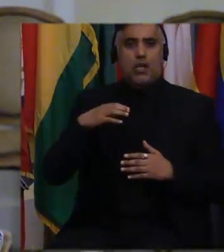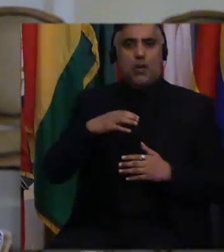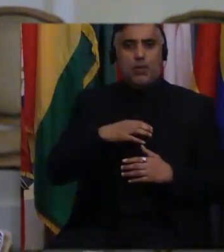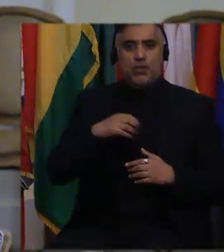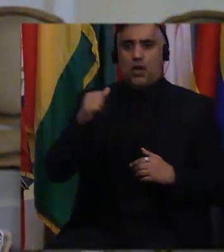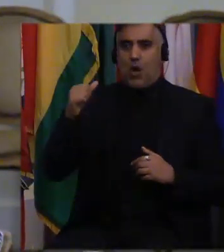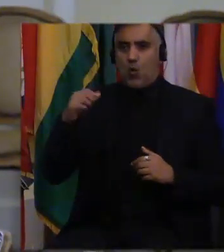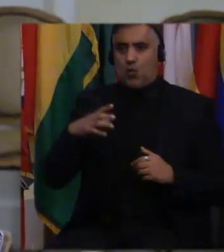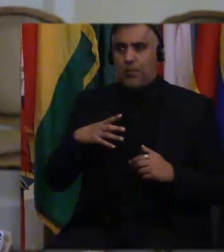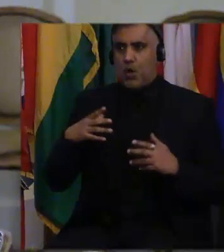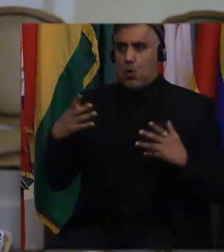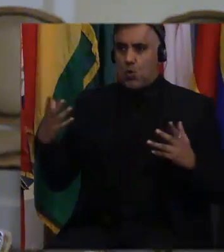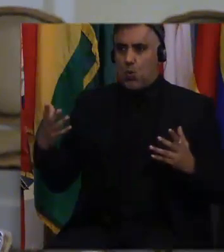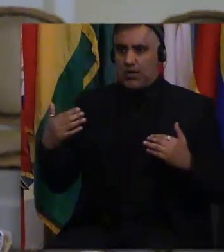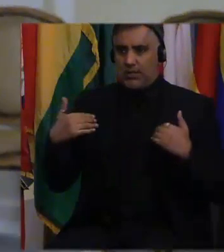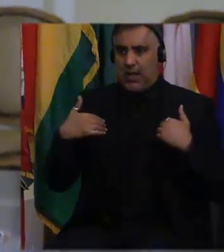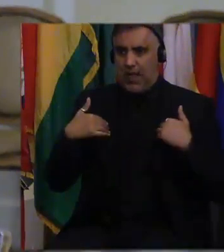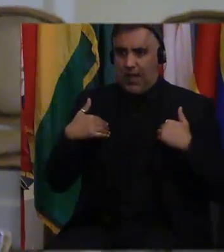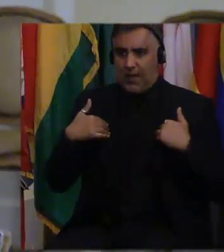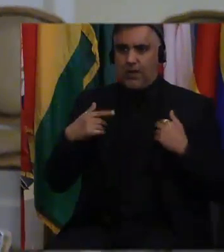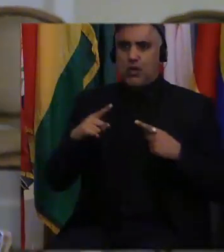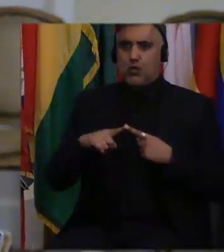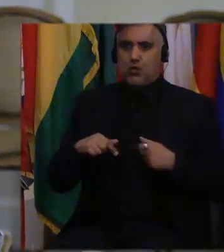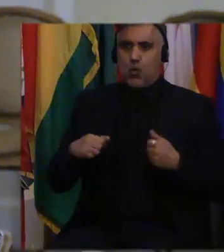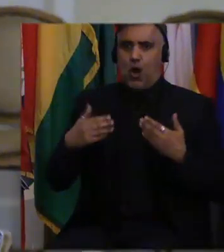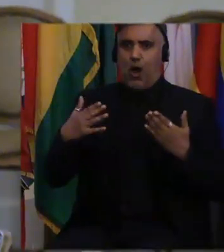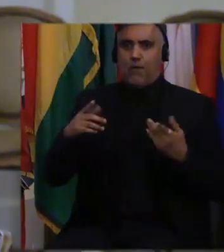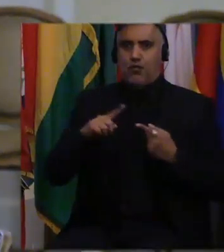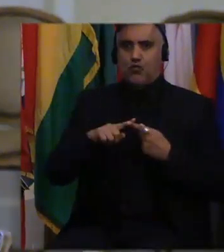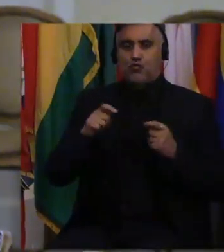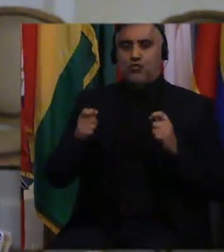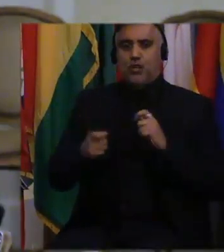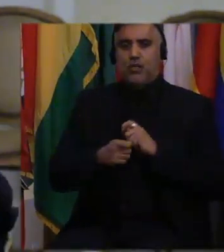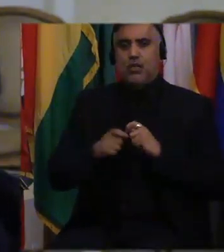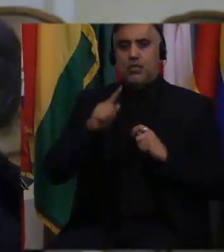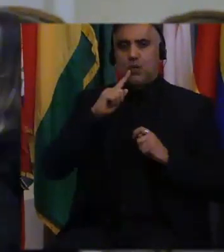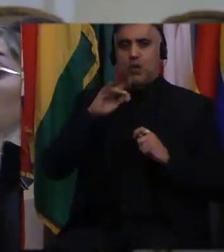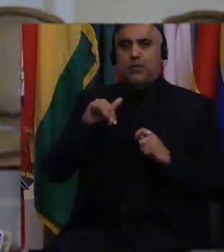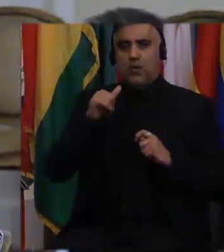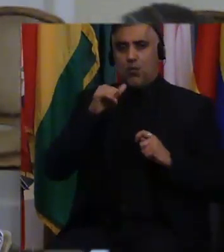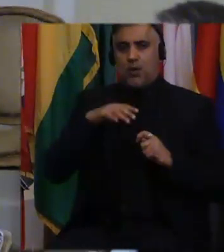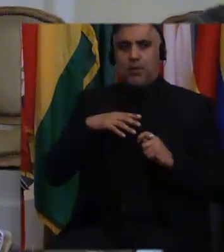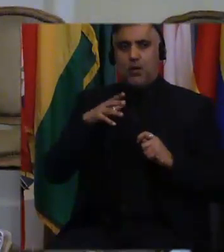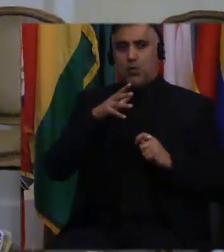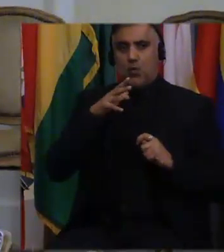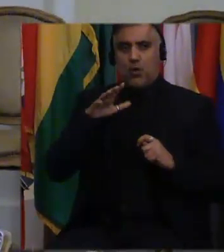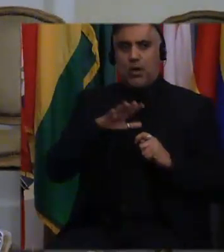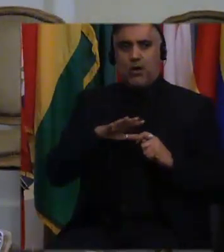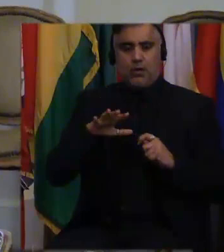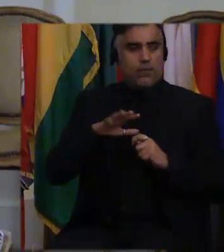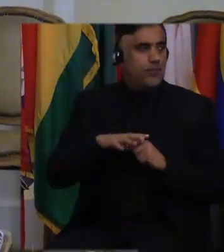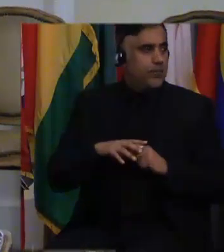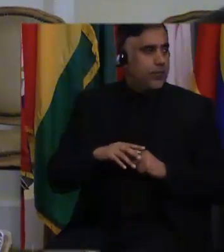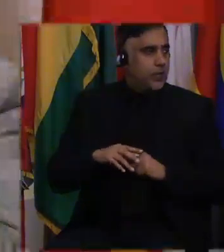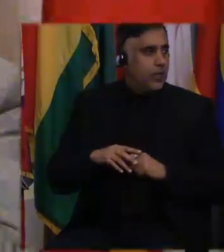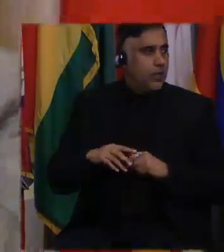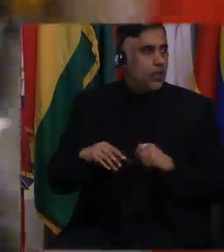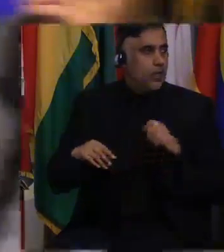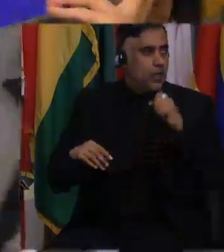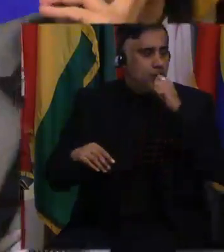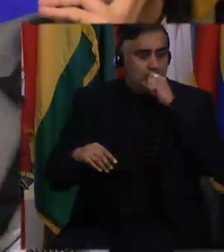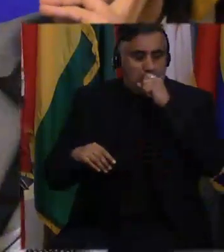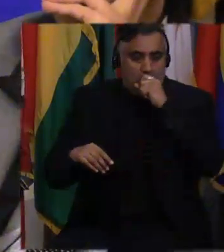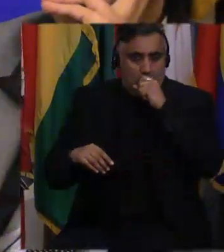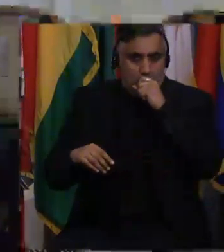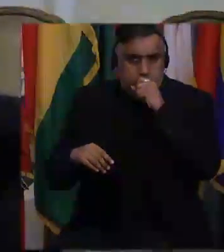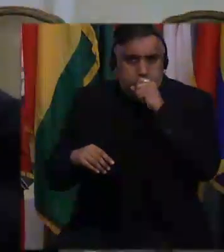realidad de esas mujeres, principalmente de las zonas rurales? Thank you very much. That's a complex